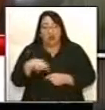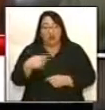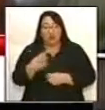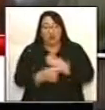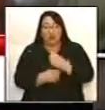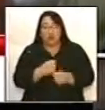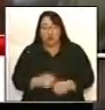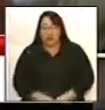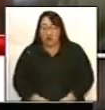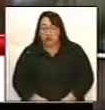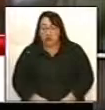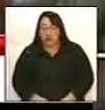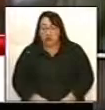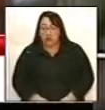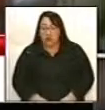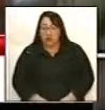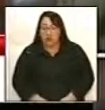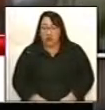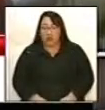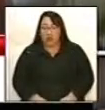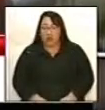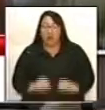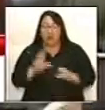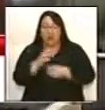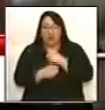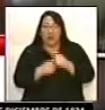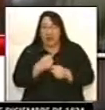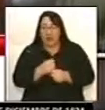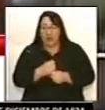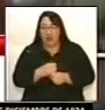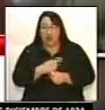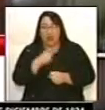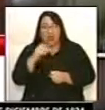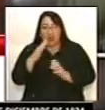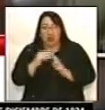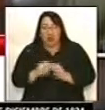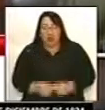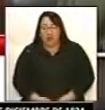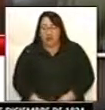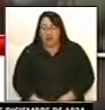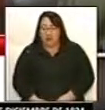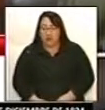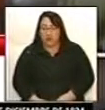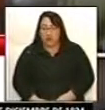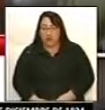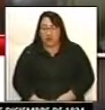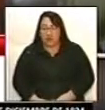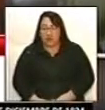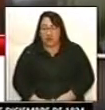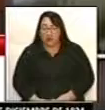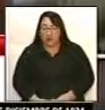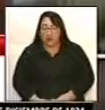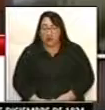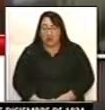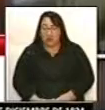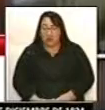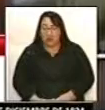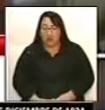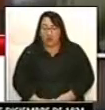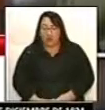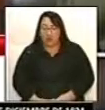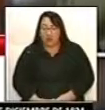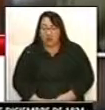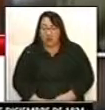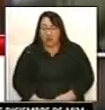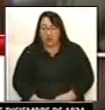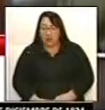año, aumentaría en 10 años 100 millones. ¿Cuál es la parte positiva de todo esto? Que